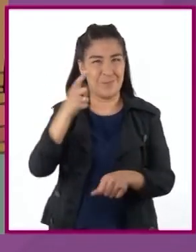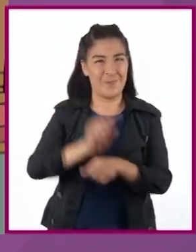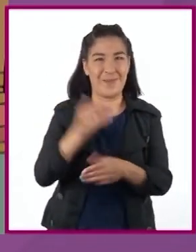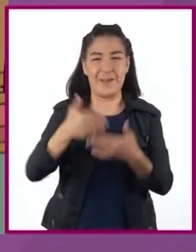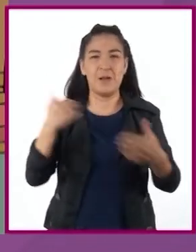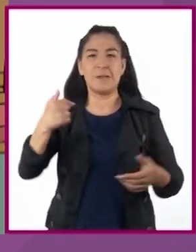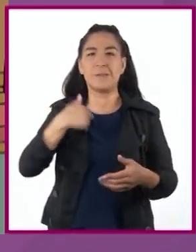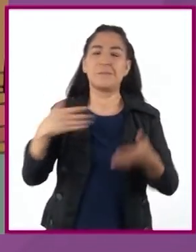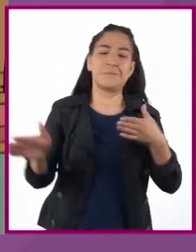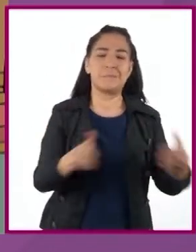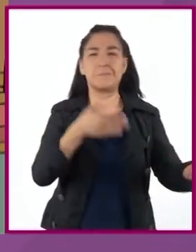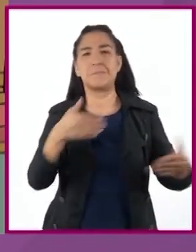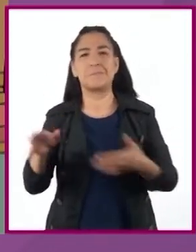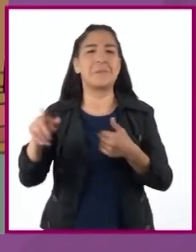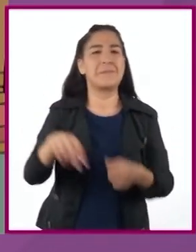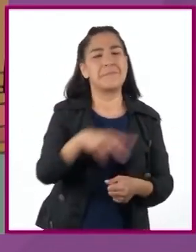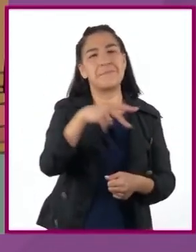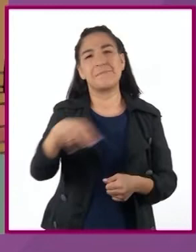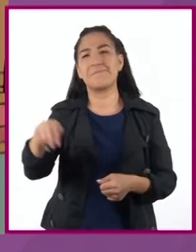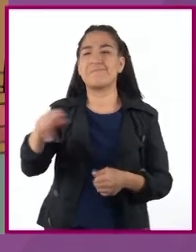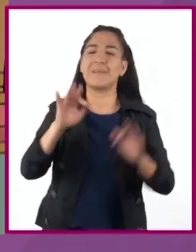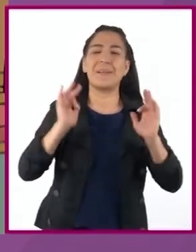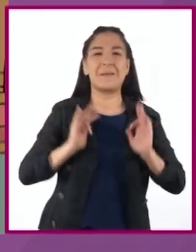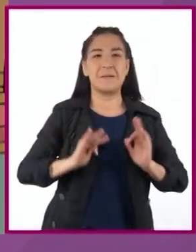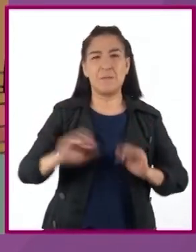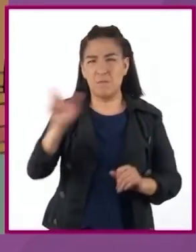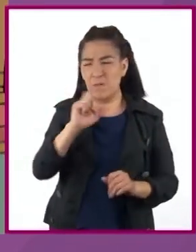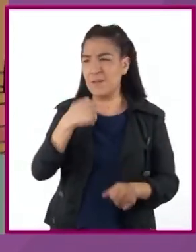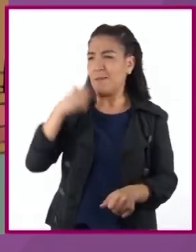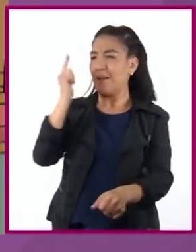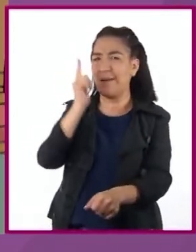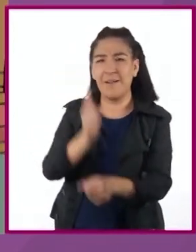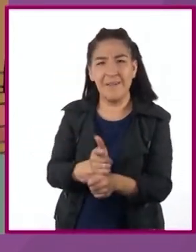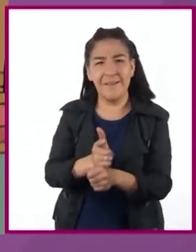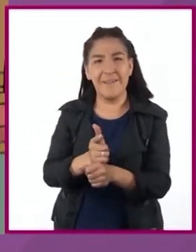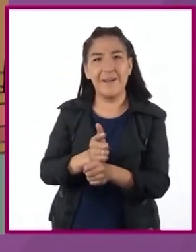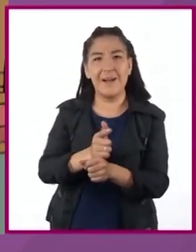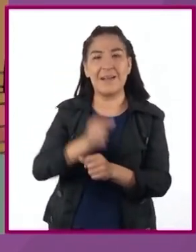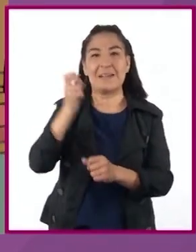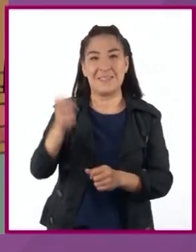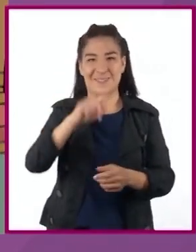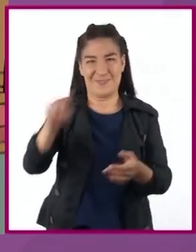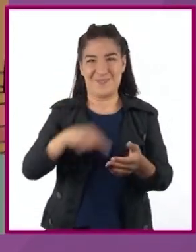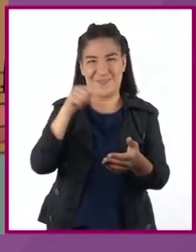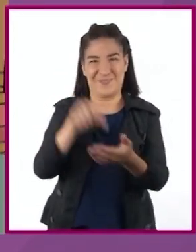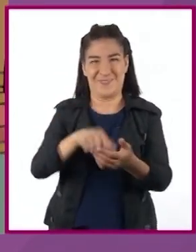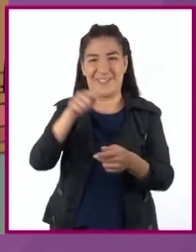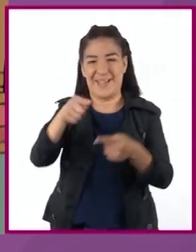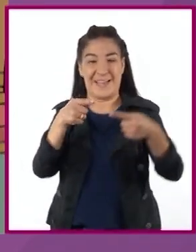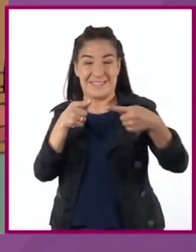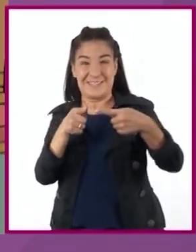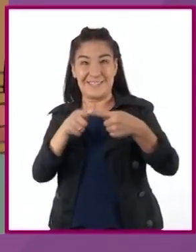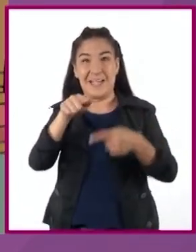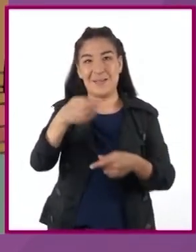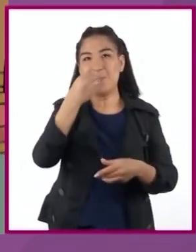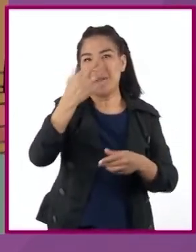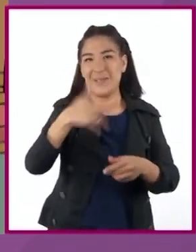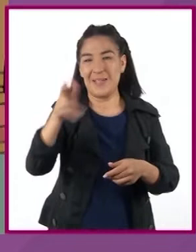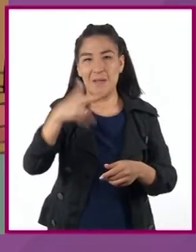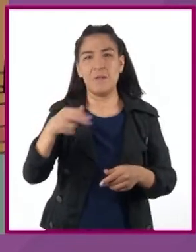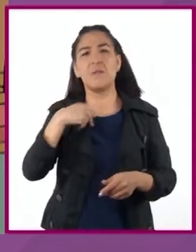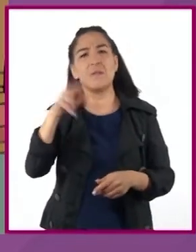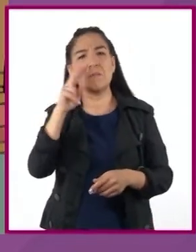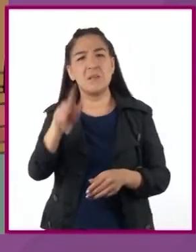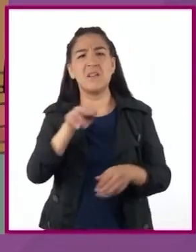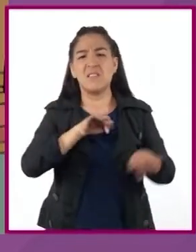yo caminando por la calle a todo dar, cuando me doy cuenta de que en la fonda de aquí de la esquina estaban haciendo